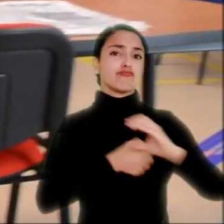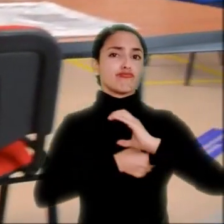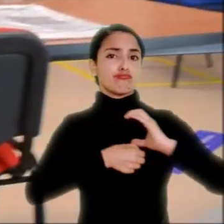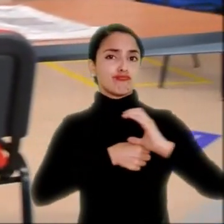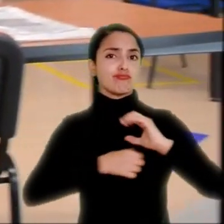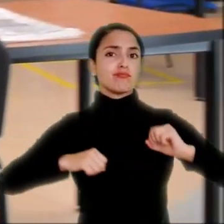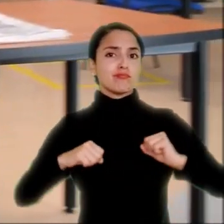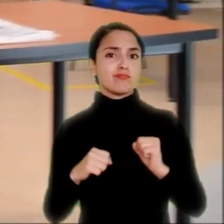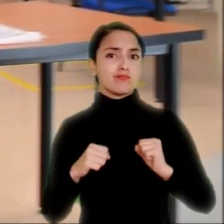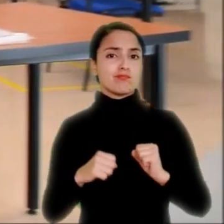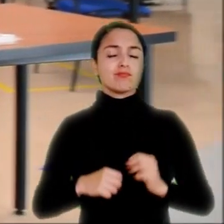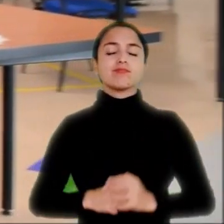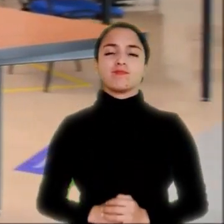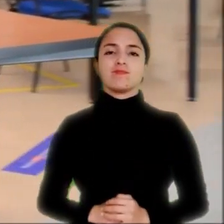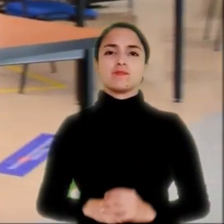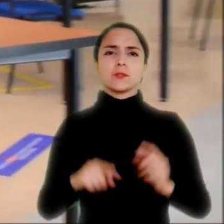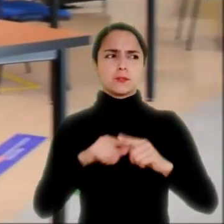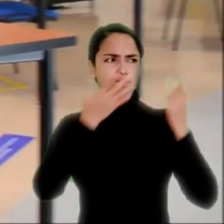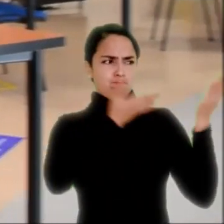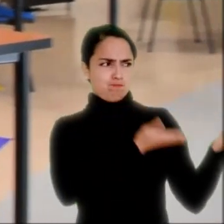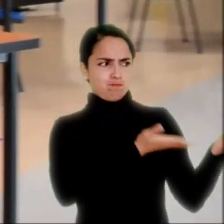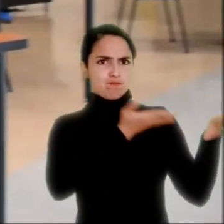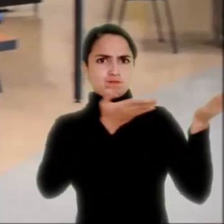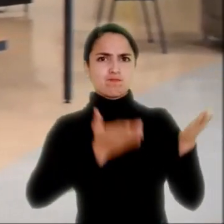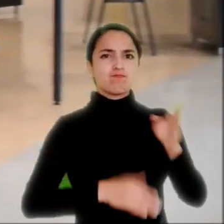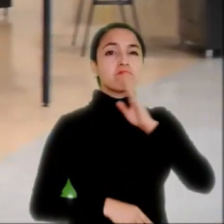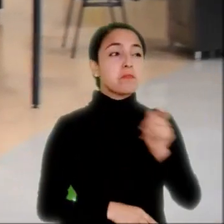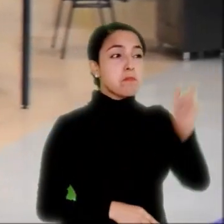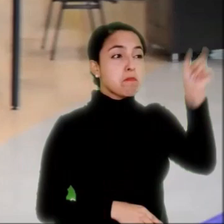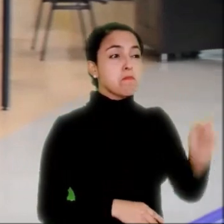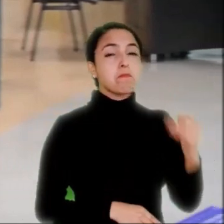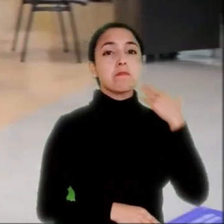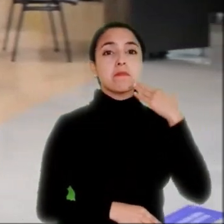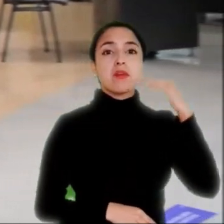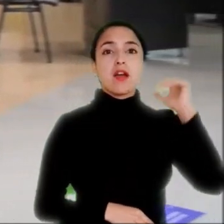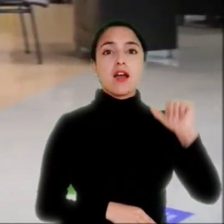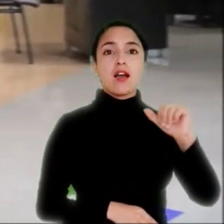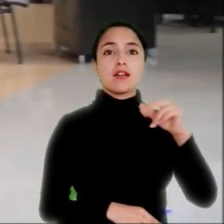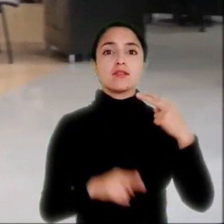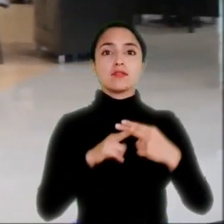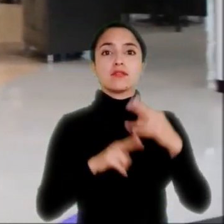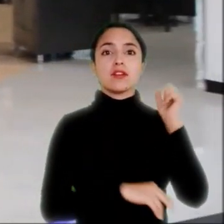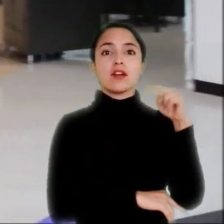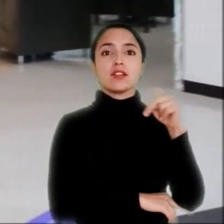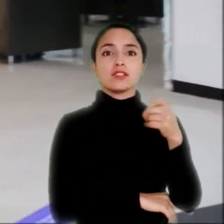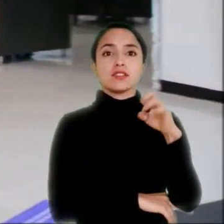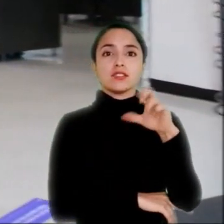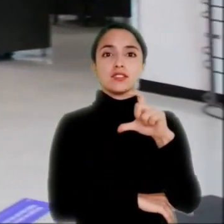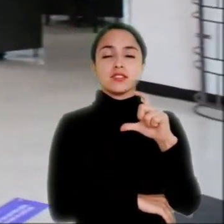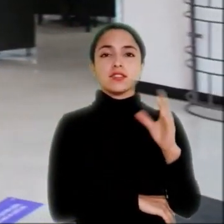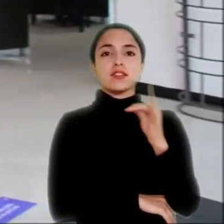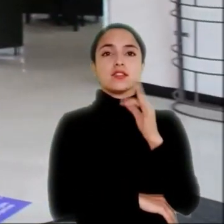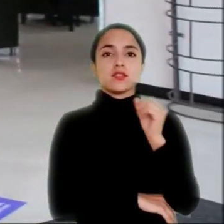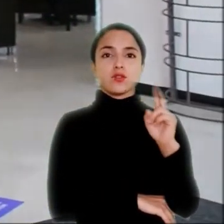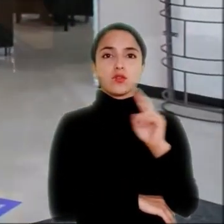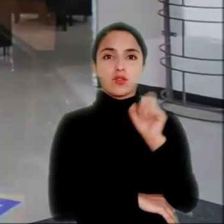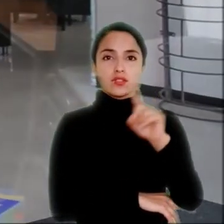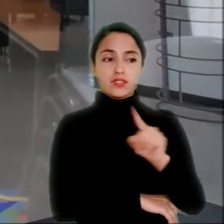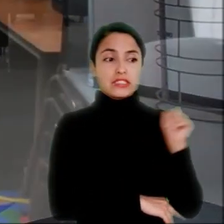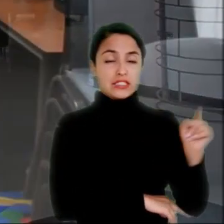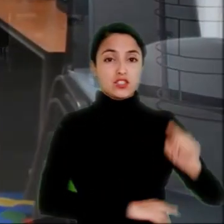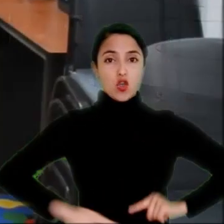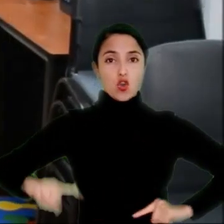ciudad. Pero dejemos que sea su coordinadora, Angie Torres, quien nos cuente